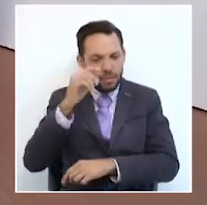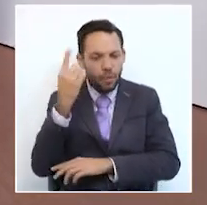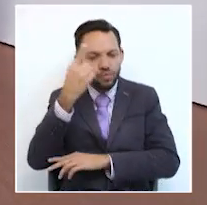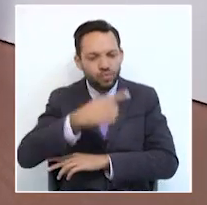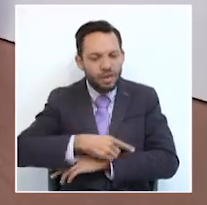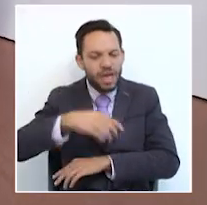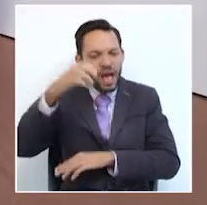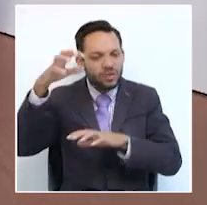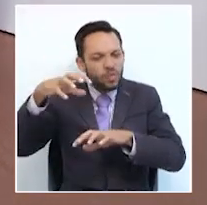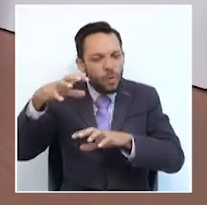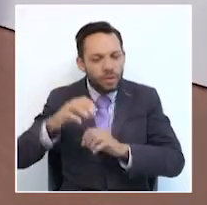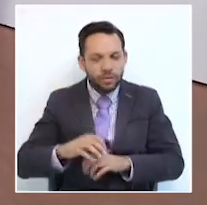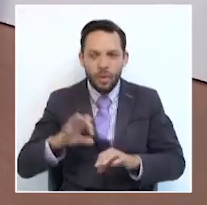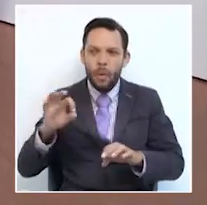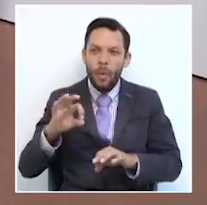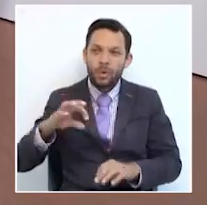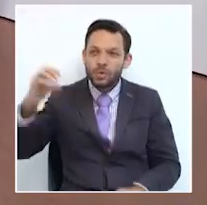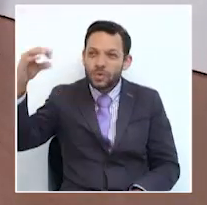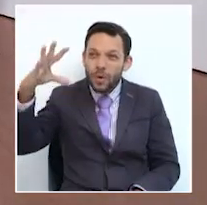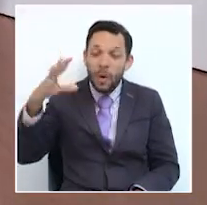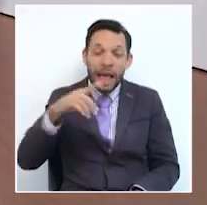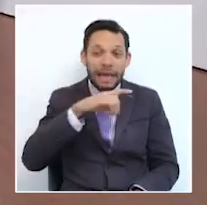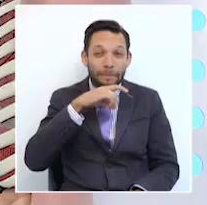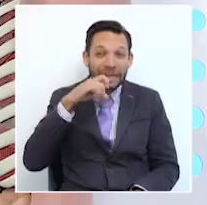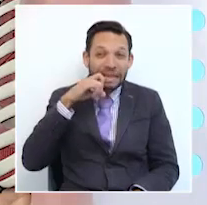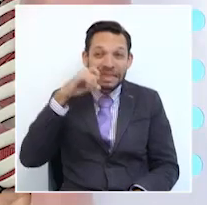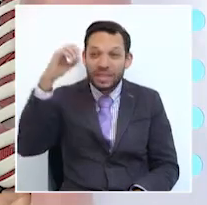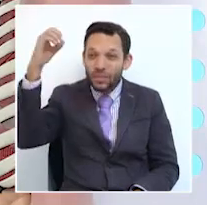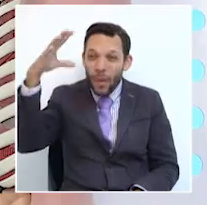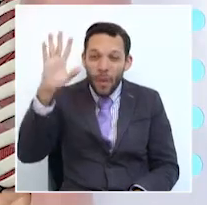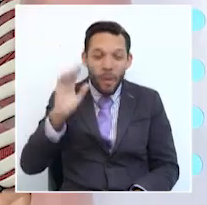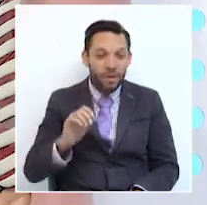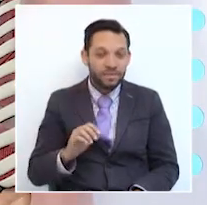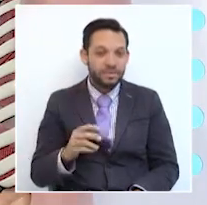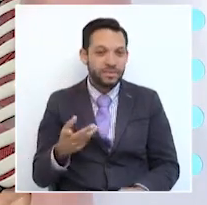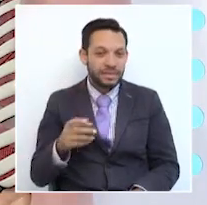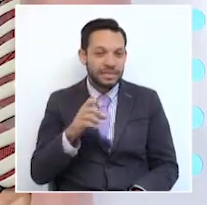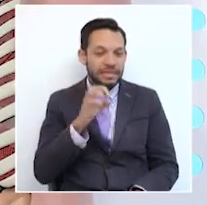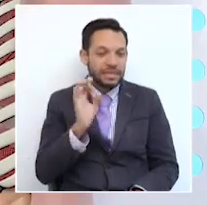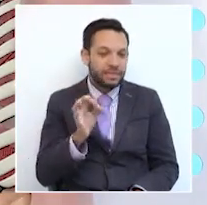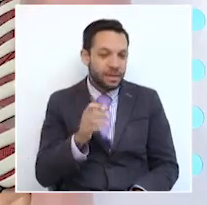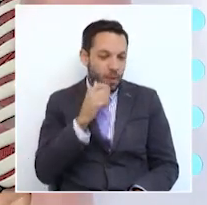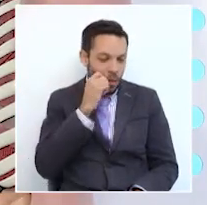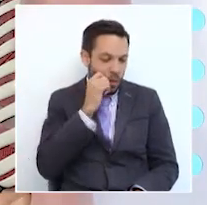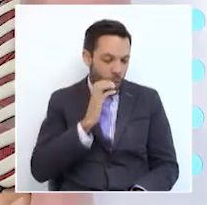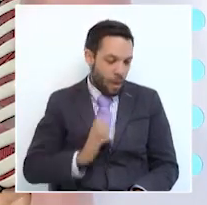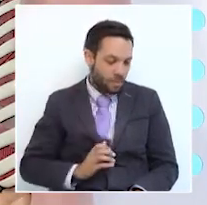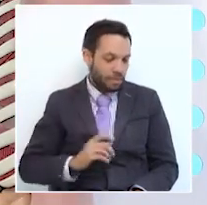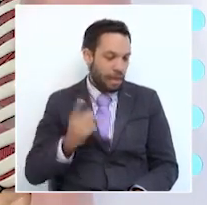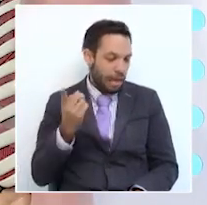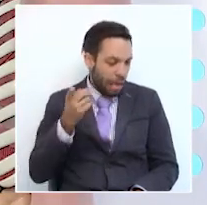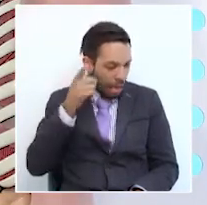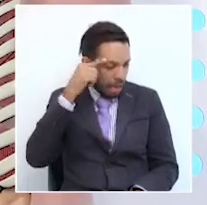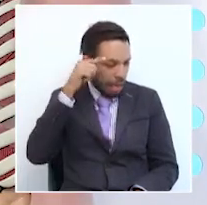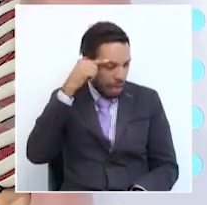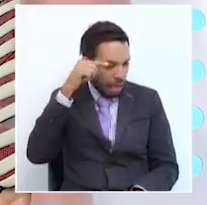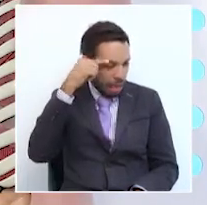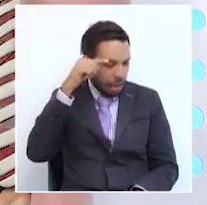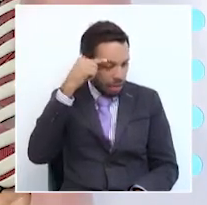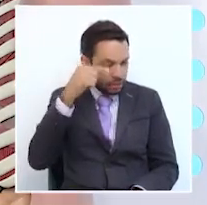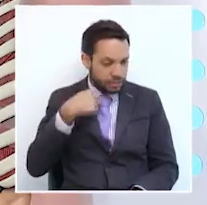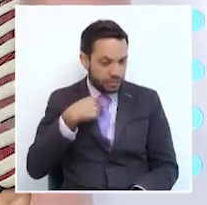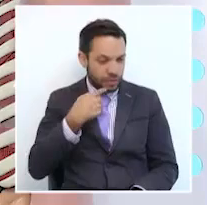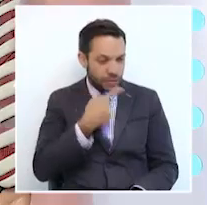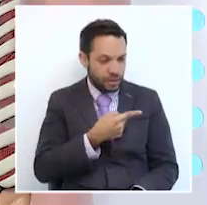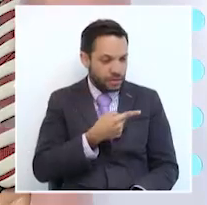todo es como renegando entonces que el cuerpo como habla pues renegando no es que la vida es un boomerang lo que yo digo